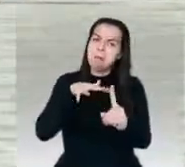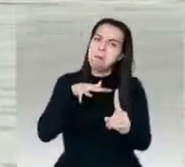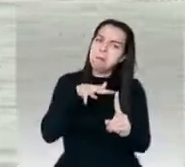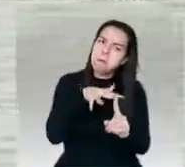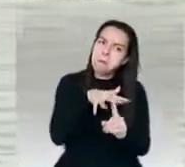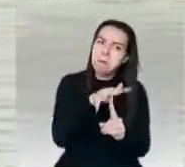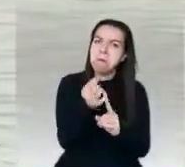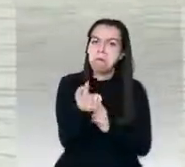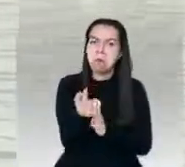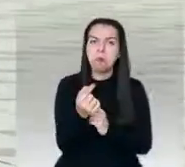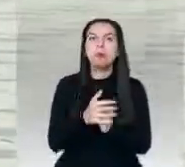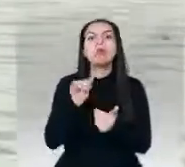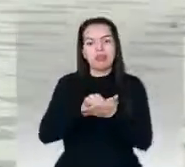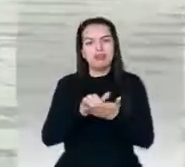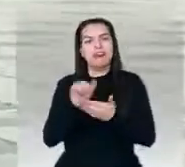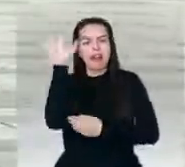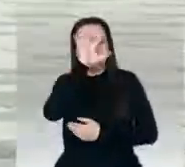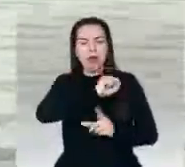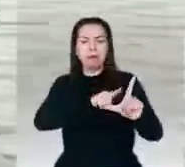una disminución del